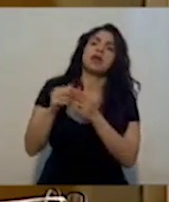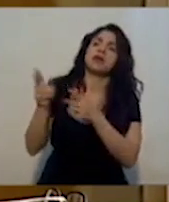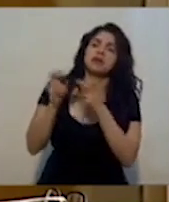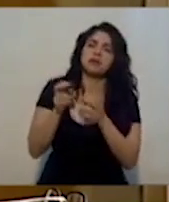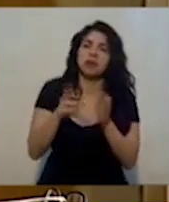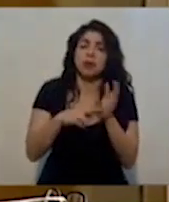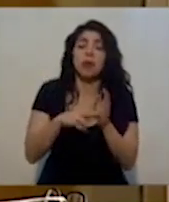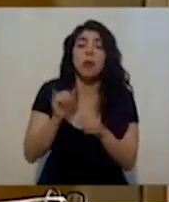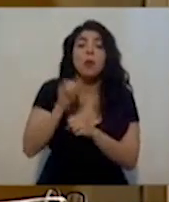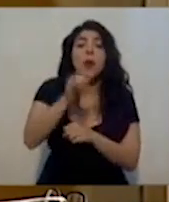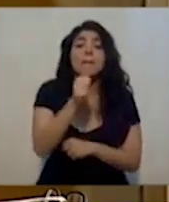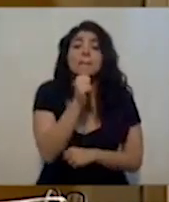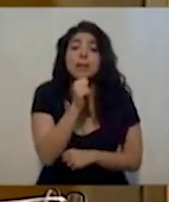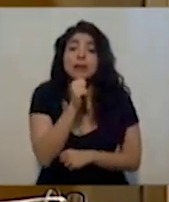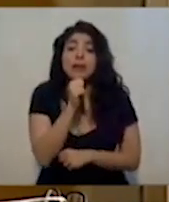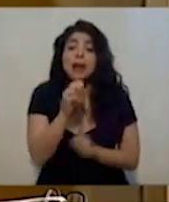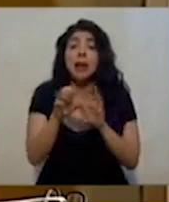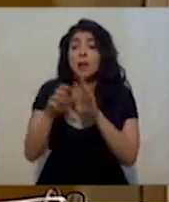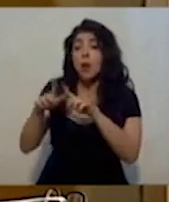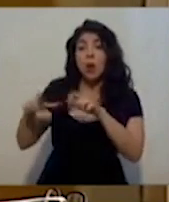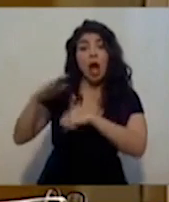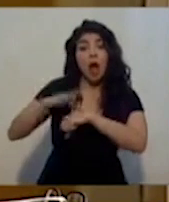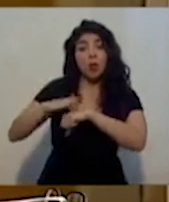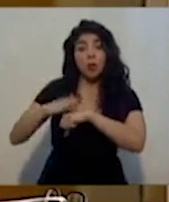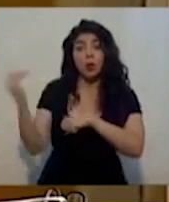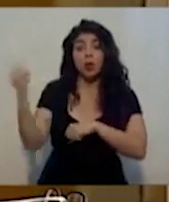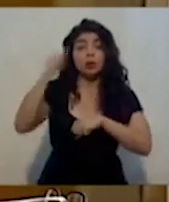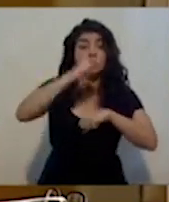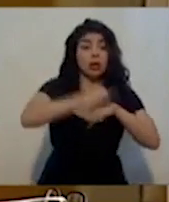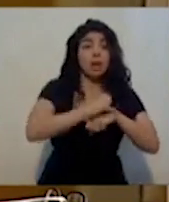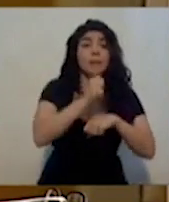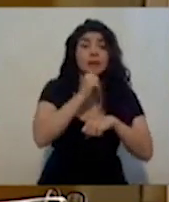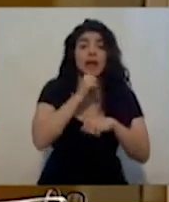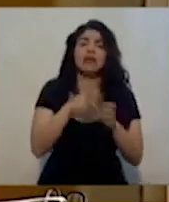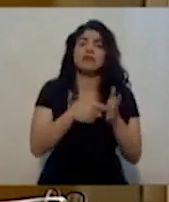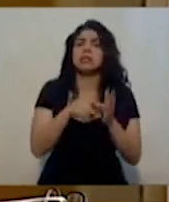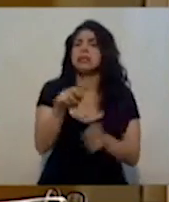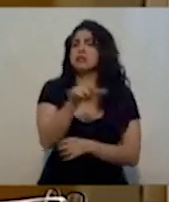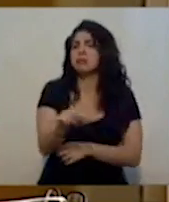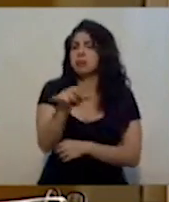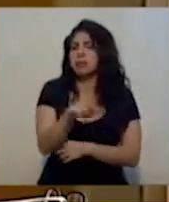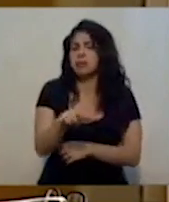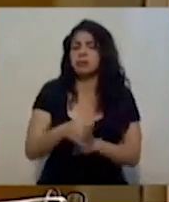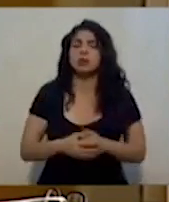vuelos privados que originan en lugares autorizados aplican exactamente los mismos requisitos